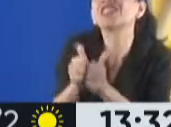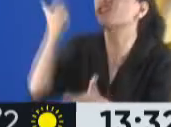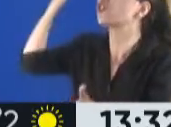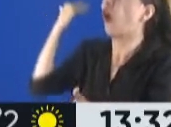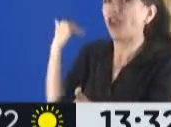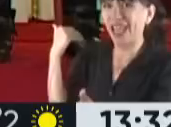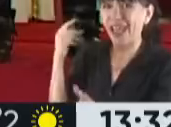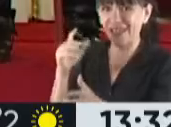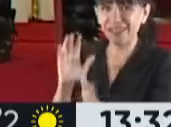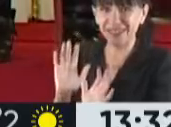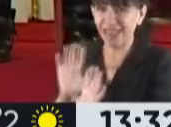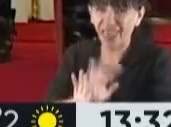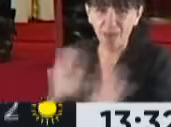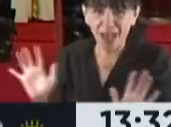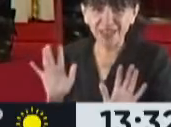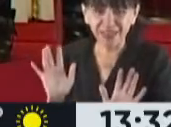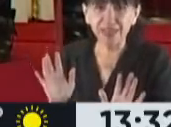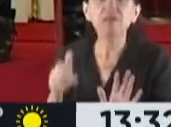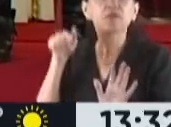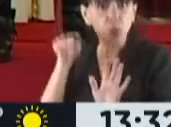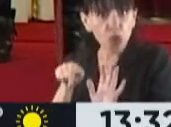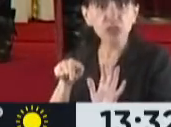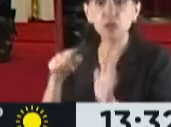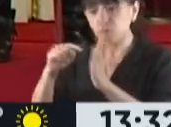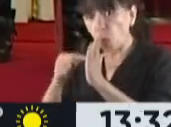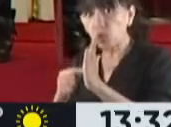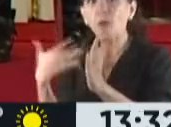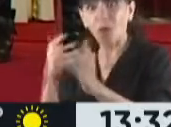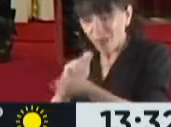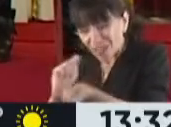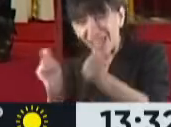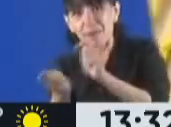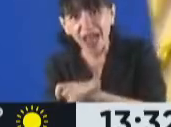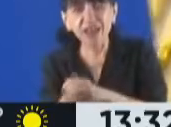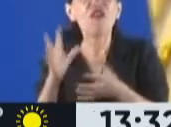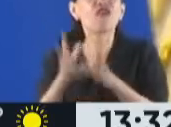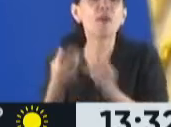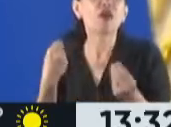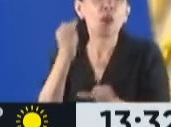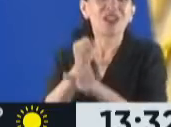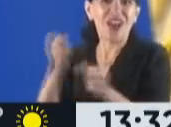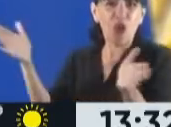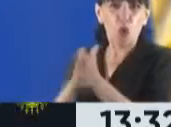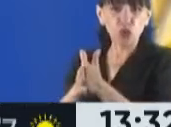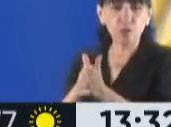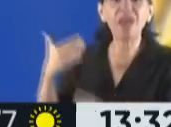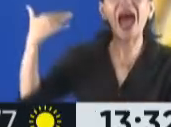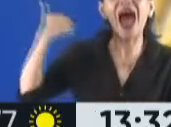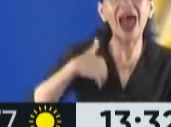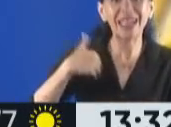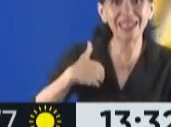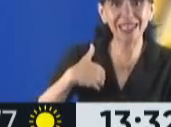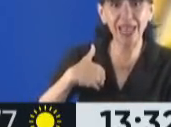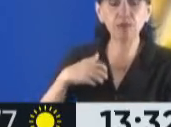podemos definitivamente convertir, transformar en este trabajo común. La Argentina le va a presentar a sus socios del